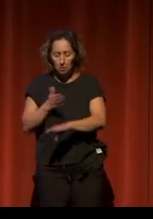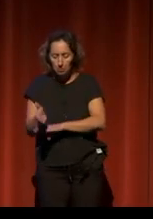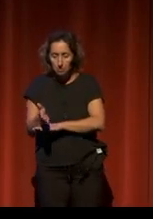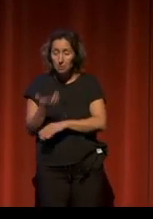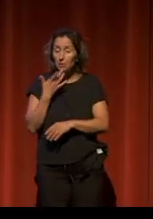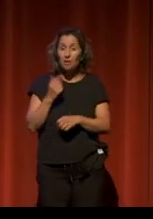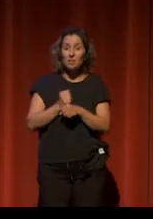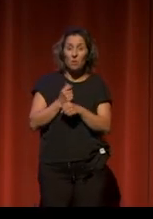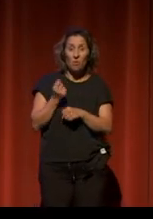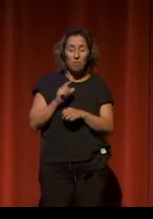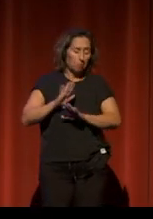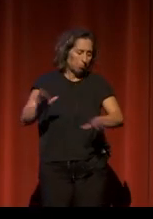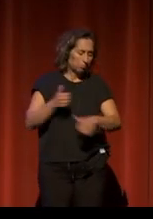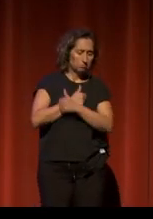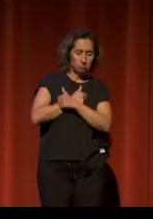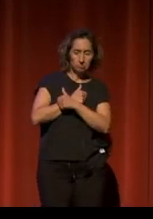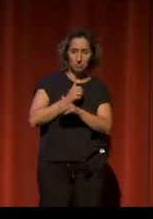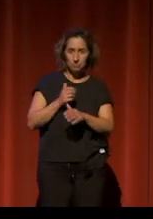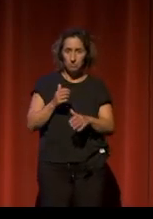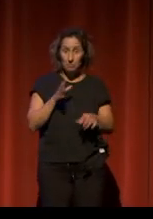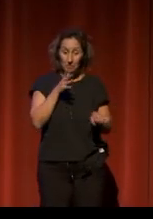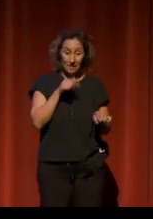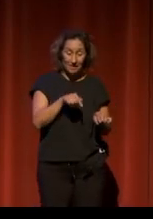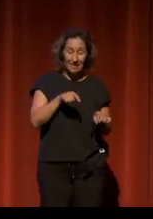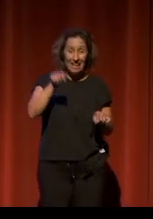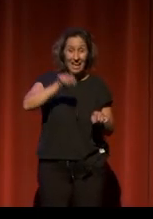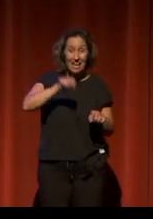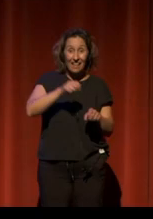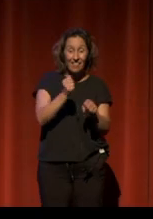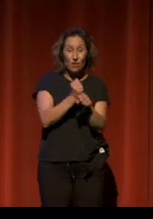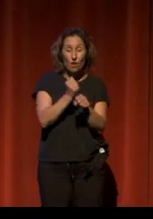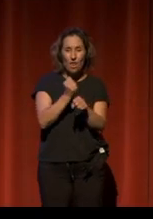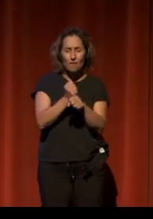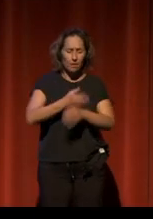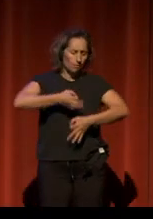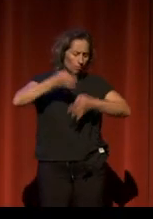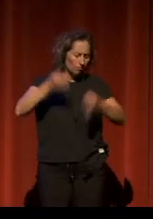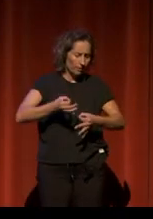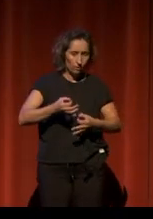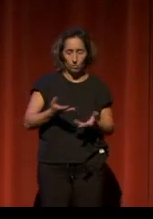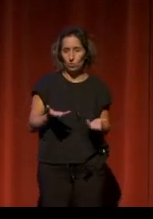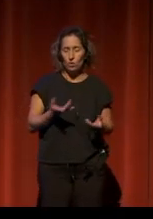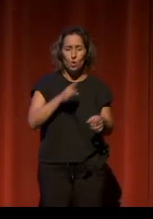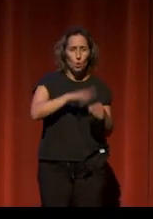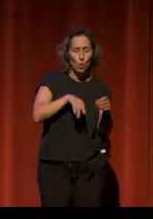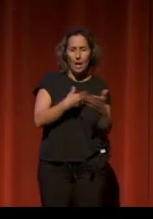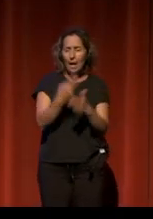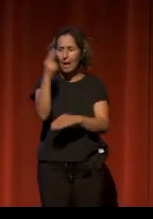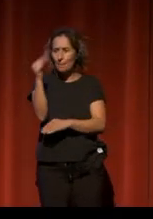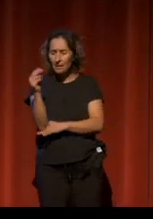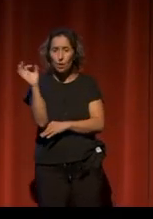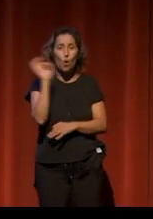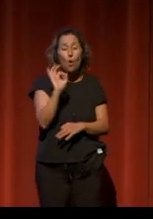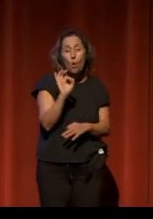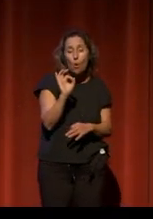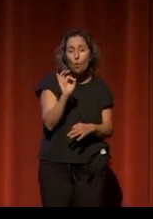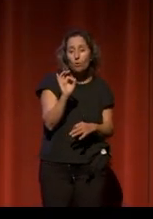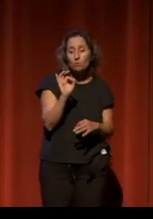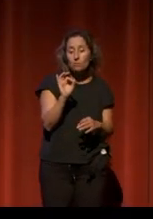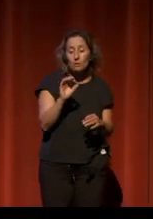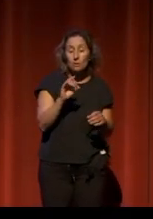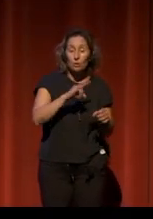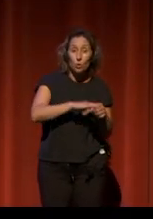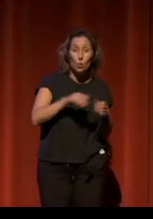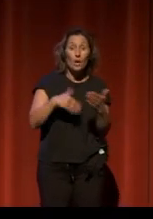tenía que trabajar no trabajaba pero esta idea del calendario laboral fijo no de que tú tienes que trabajar sí o sí de lunes a viernes o incluso en un principio de